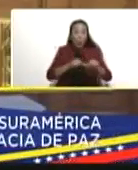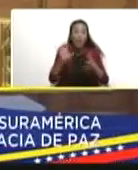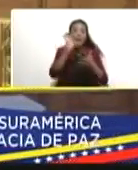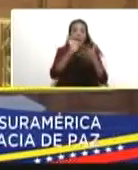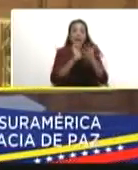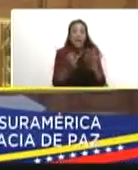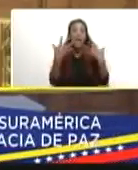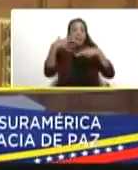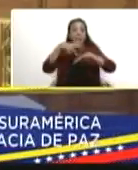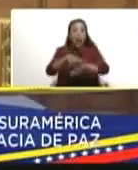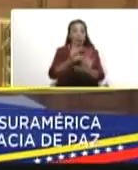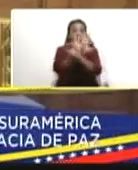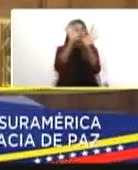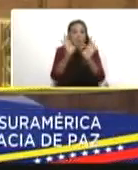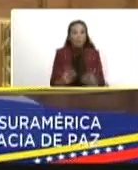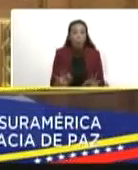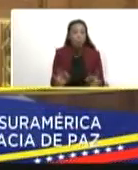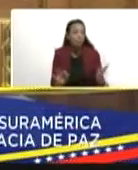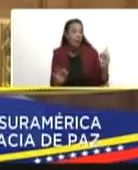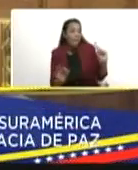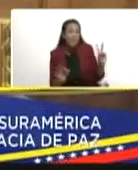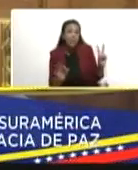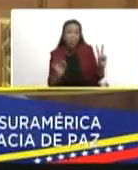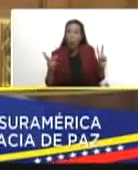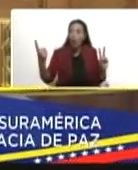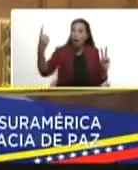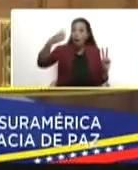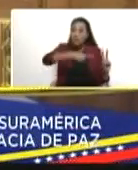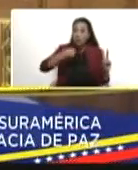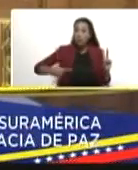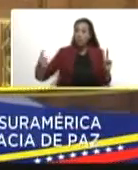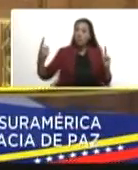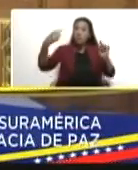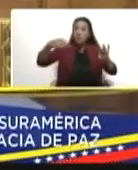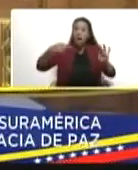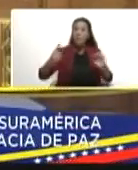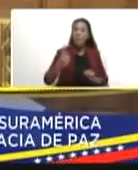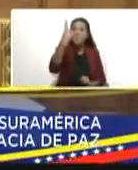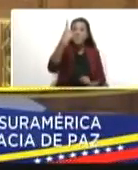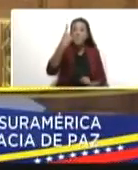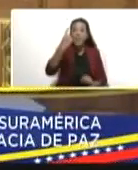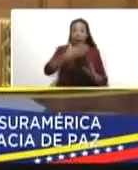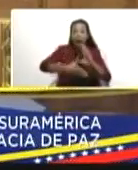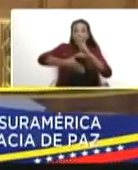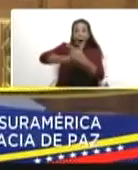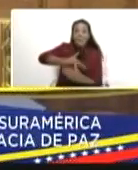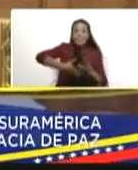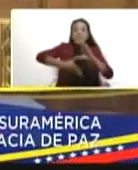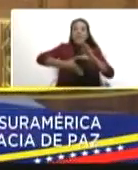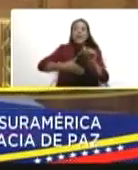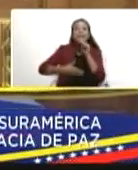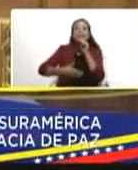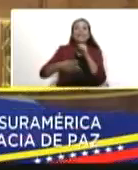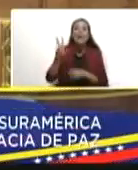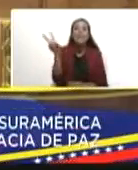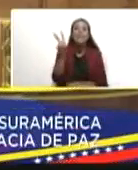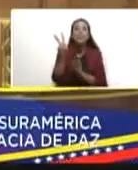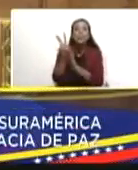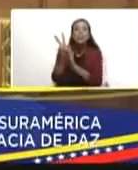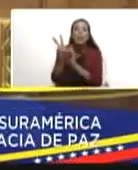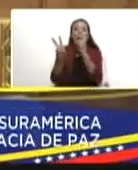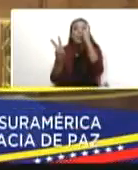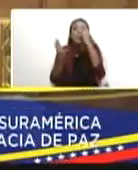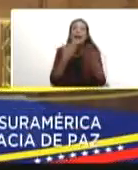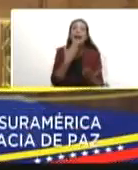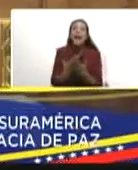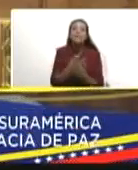trgica integral a toda prueba y en todo momento Y el primer país de América Latina y el Caribe ha sido Venezuela